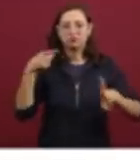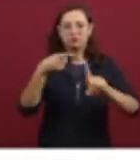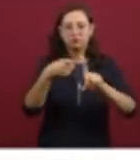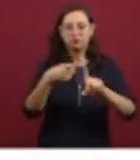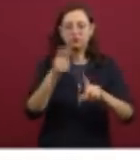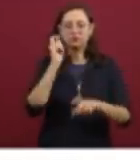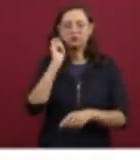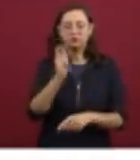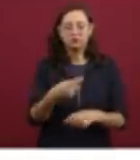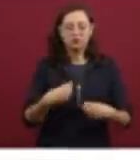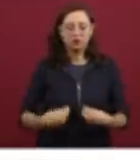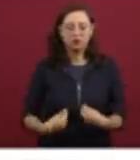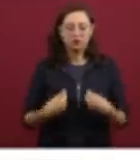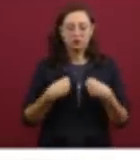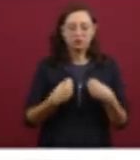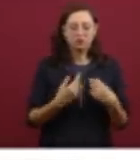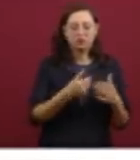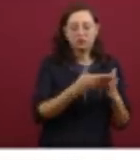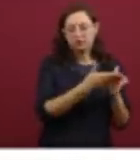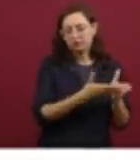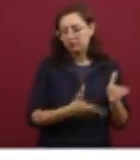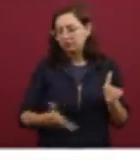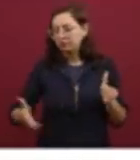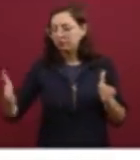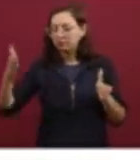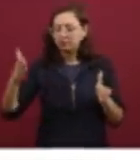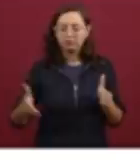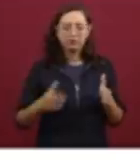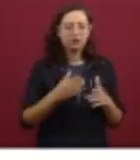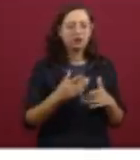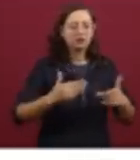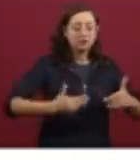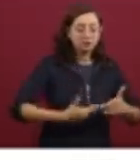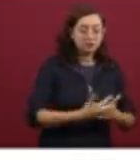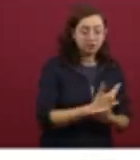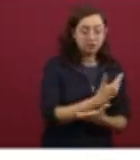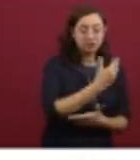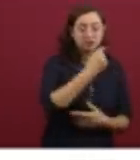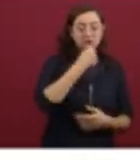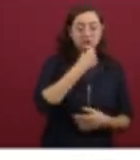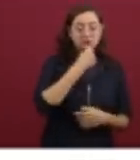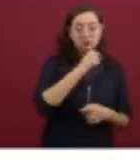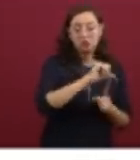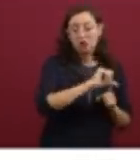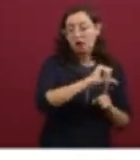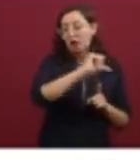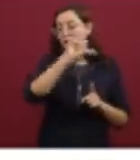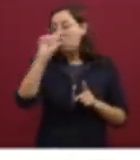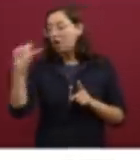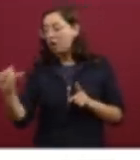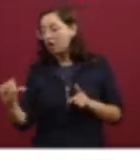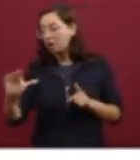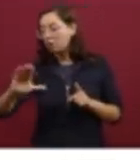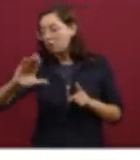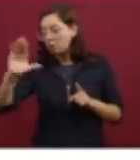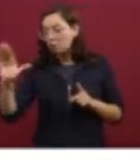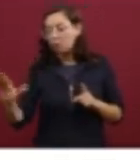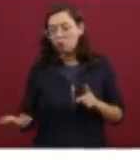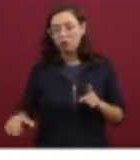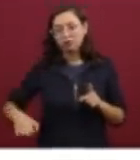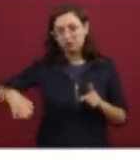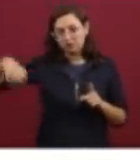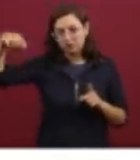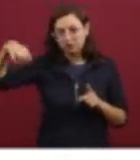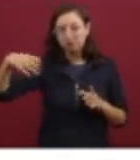vida, atendemos de cero hasta que las personas fallecen. En este sentido, atendemos todas las necesidades específicas de